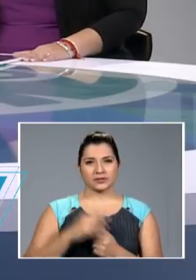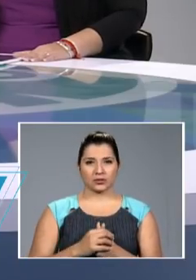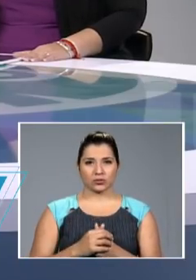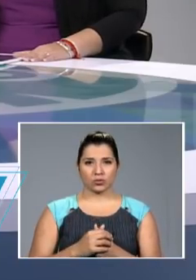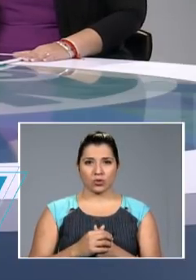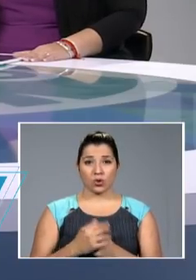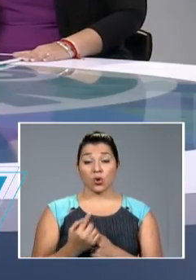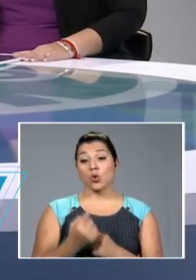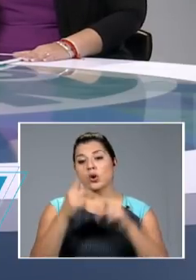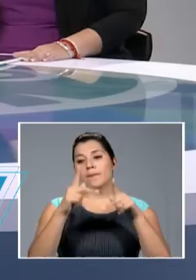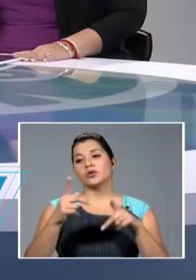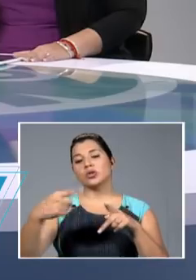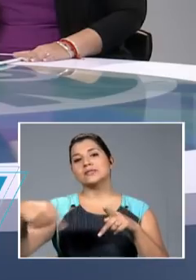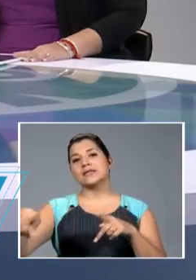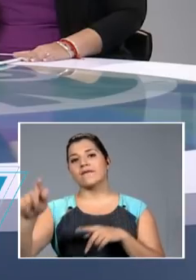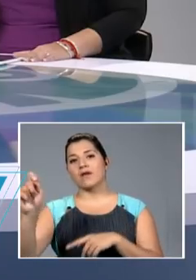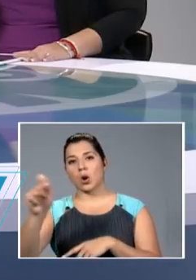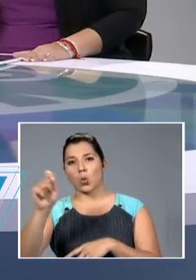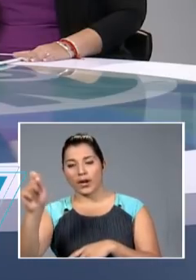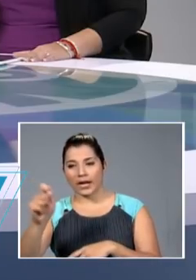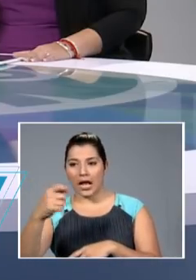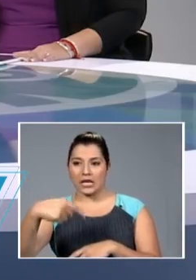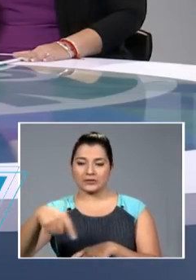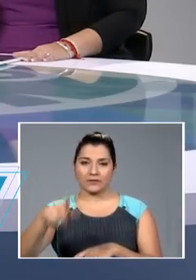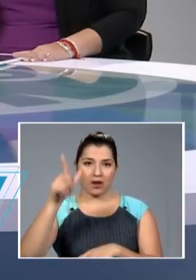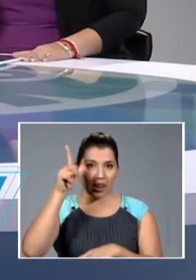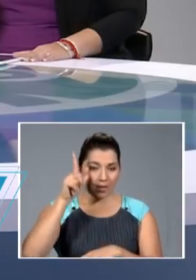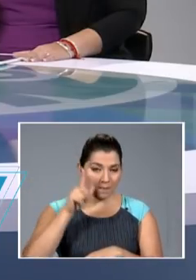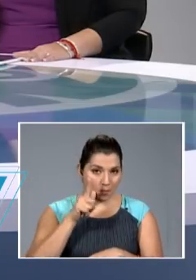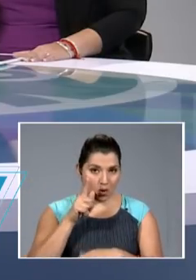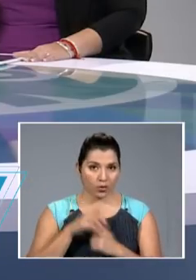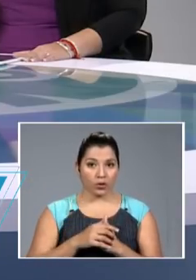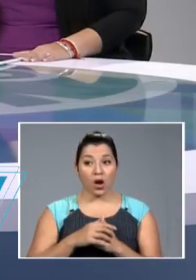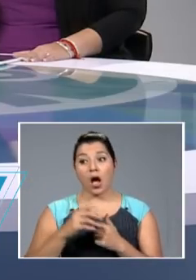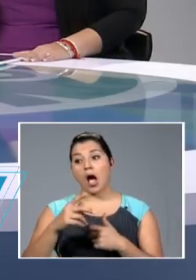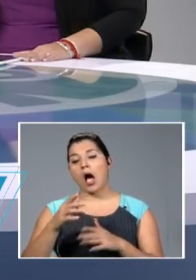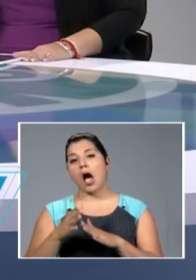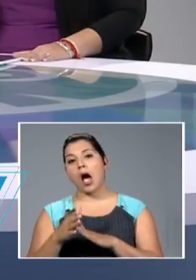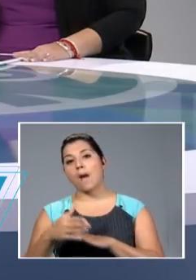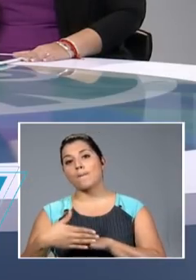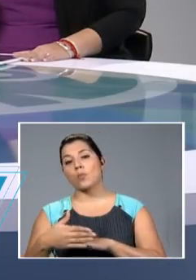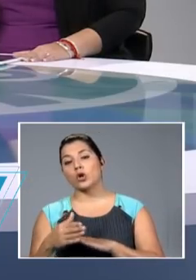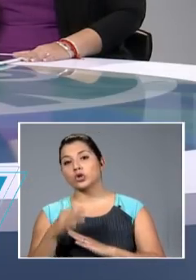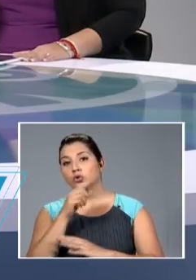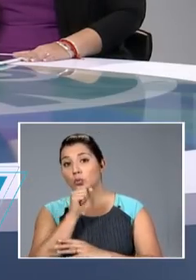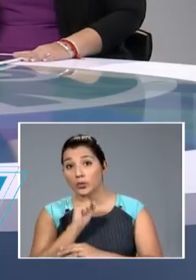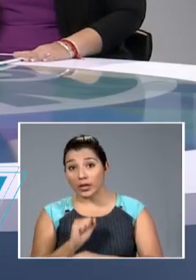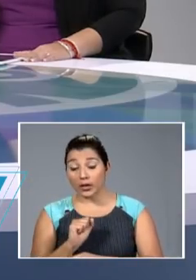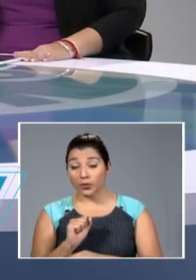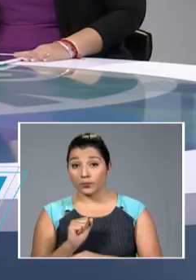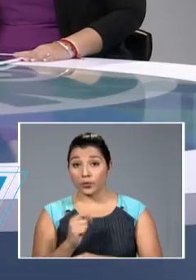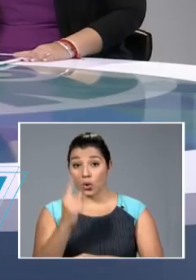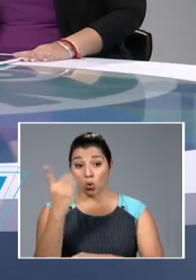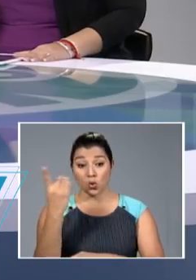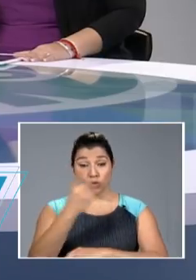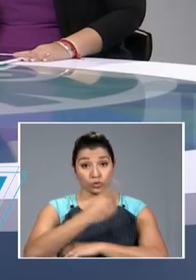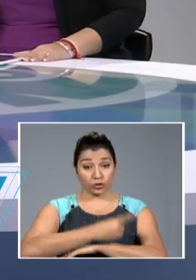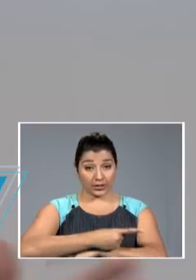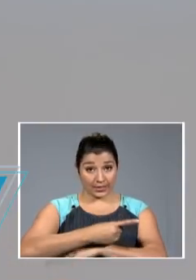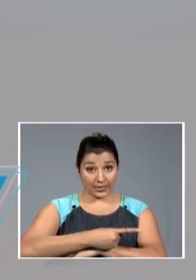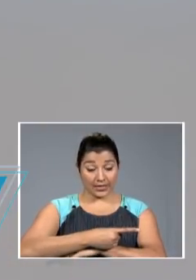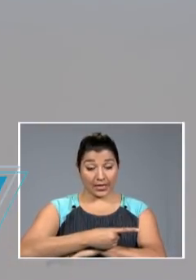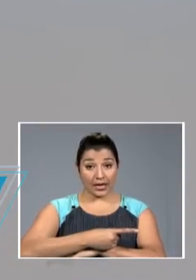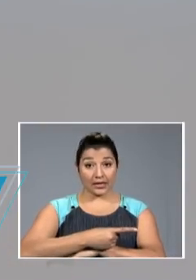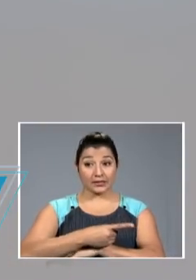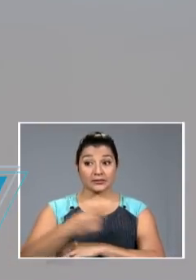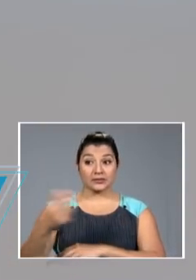alguien que se ha ido a Guanacaste o a Limón, a Puerto Viejo, un día de